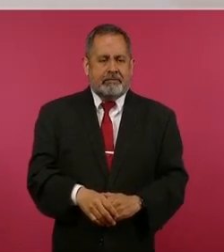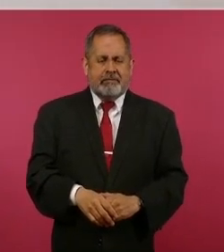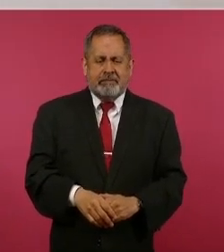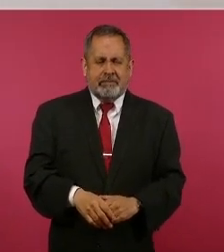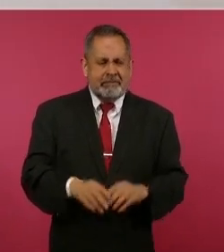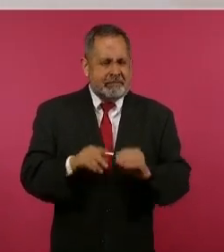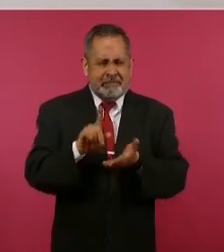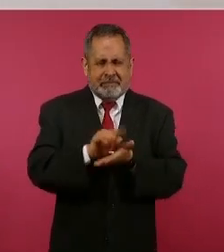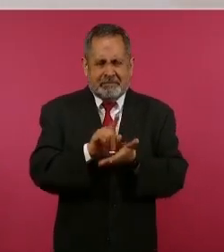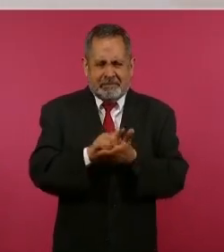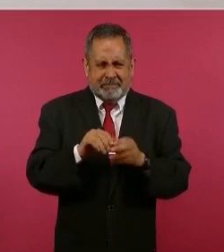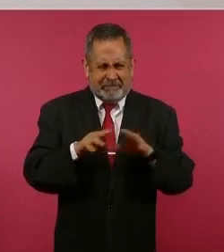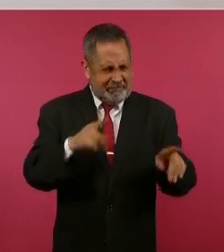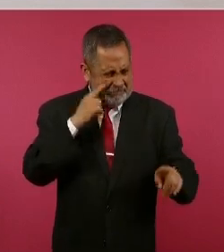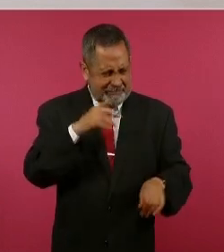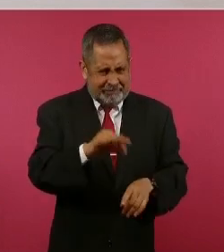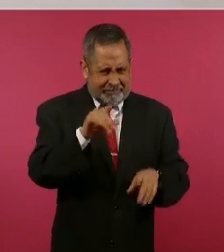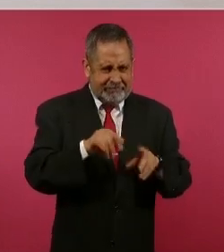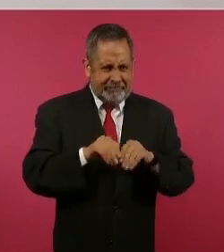salió un Twitter, a ver si…